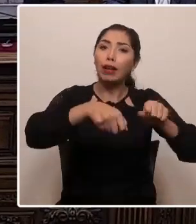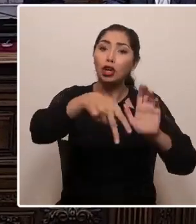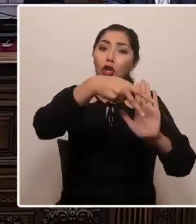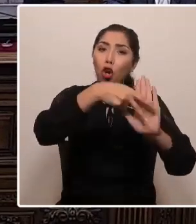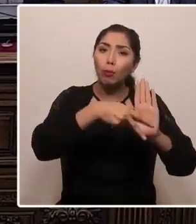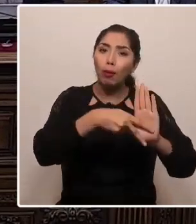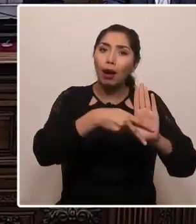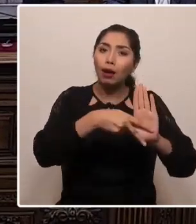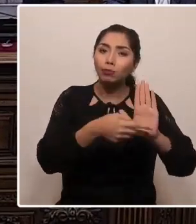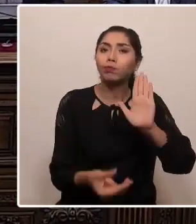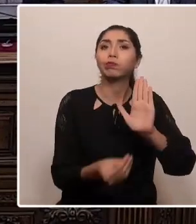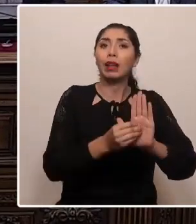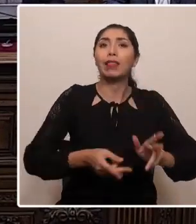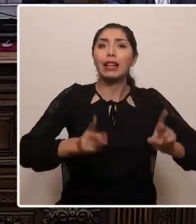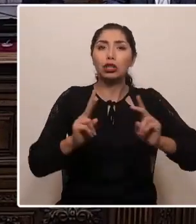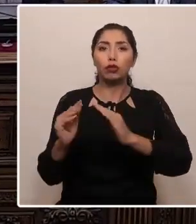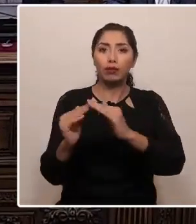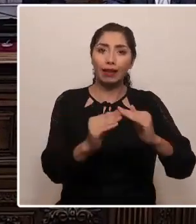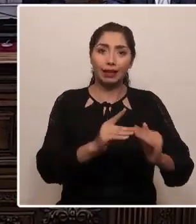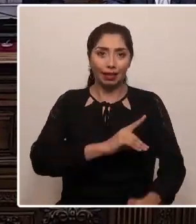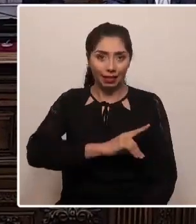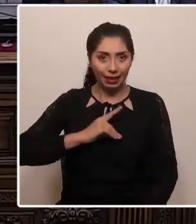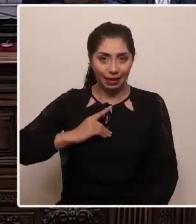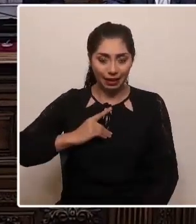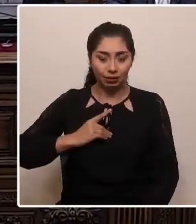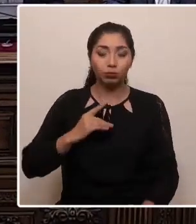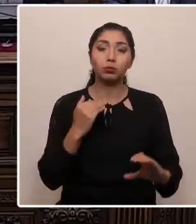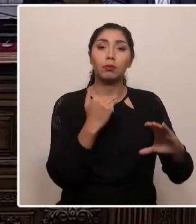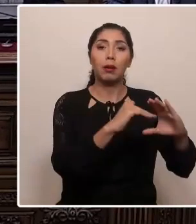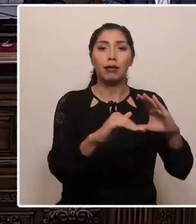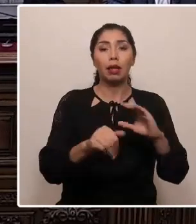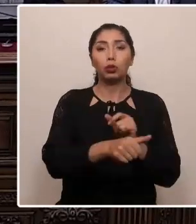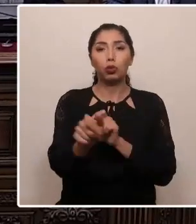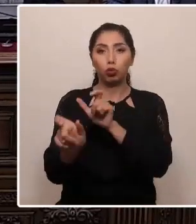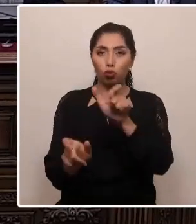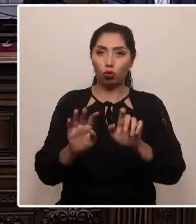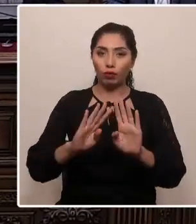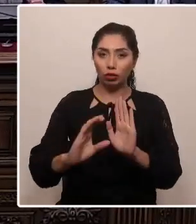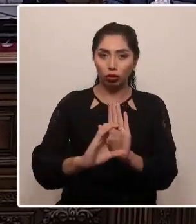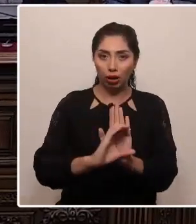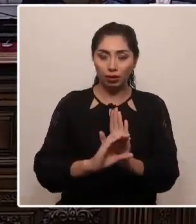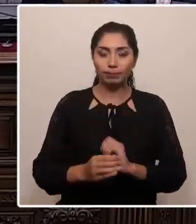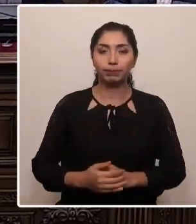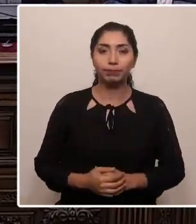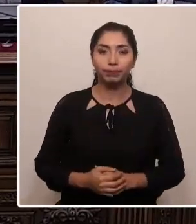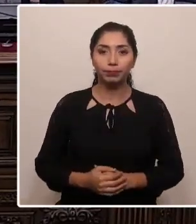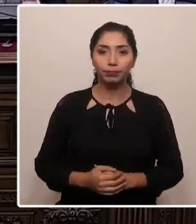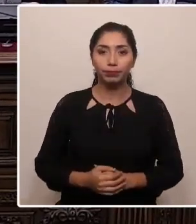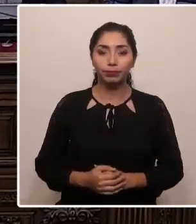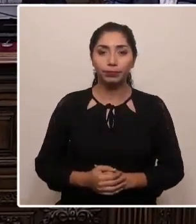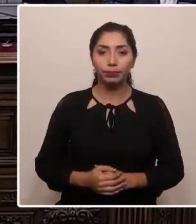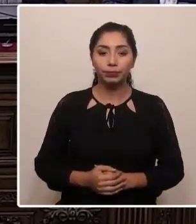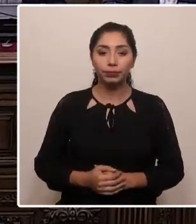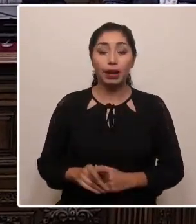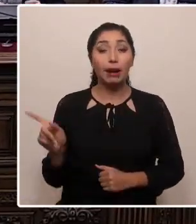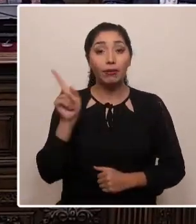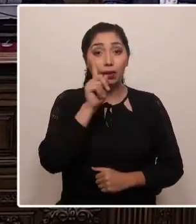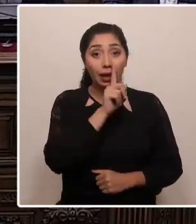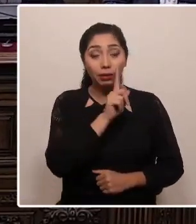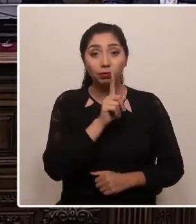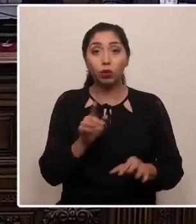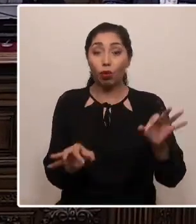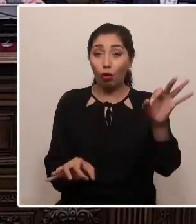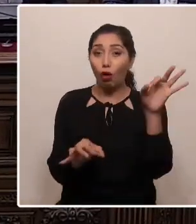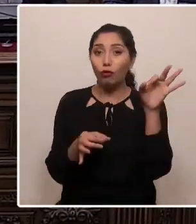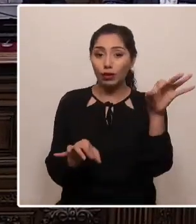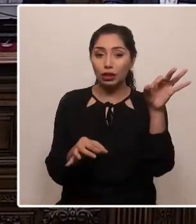a una vivienda digna y queda a disposición de las señoras y señores convencionales. Y finalmente, un